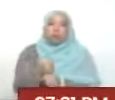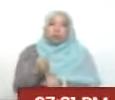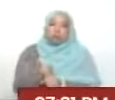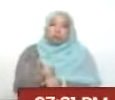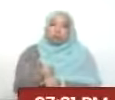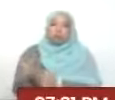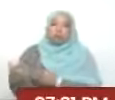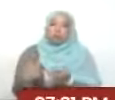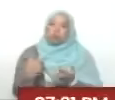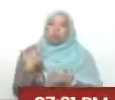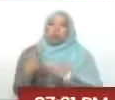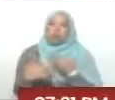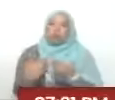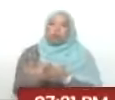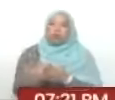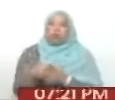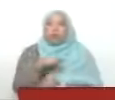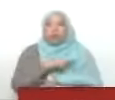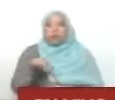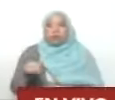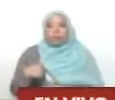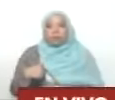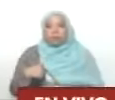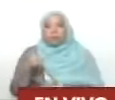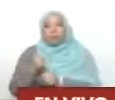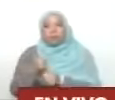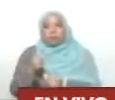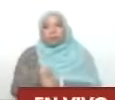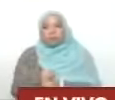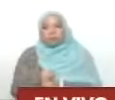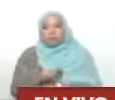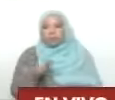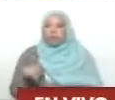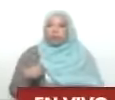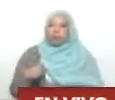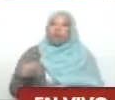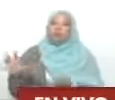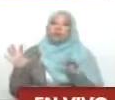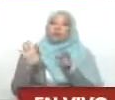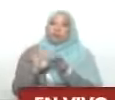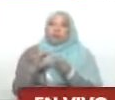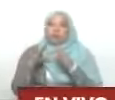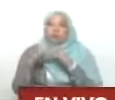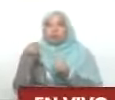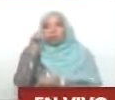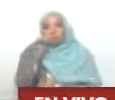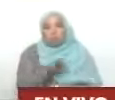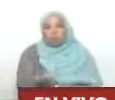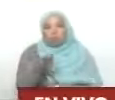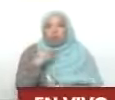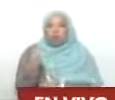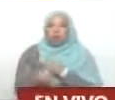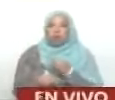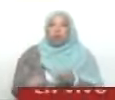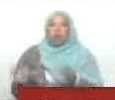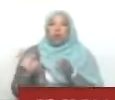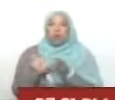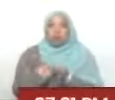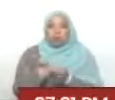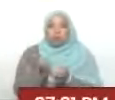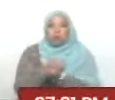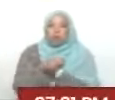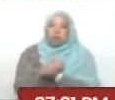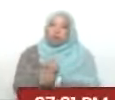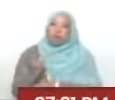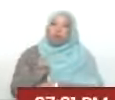gran batalla y que hay que ganarla. Que hay que ganarla y que para ganarla tenemos que unir a todo el que pueda ser unido. Con amor